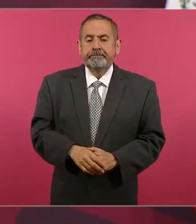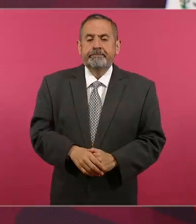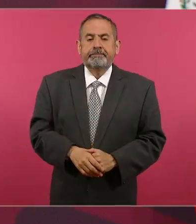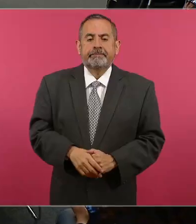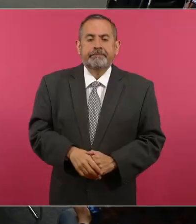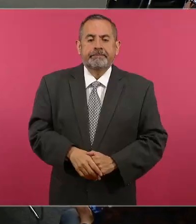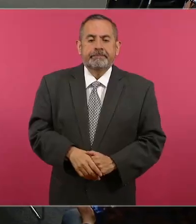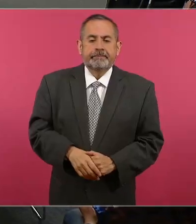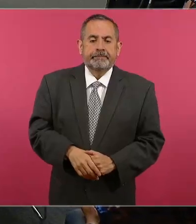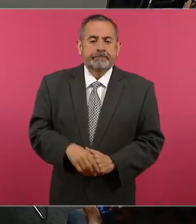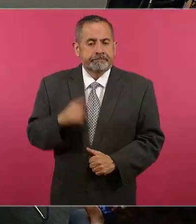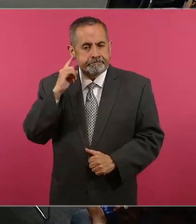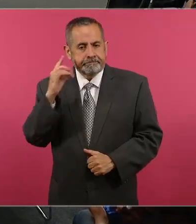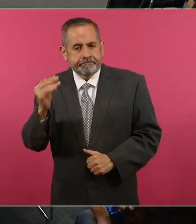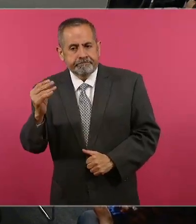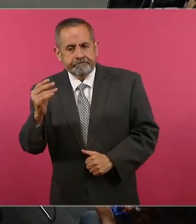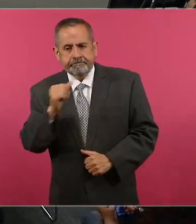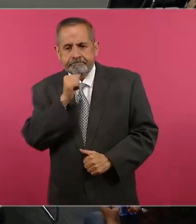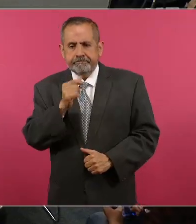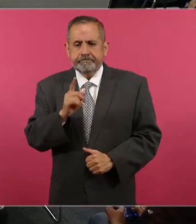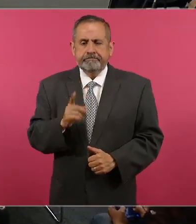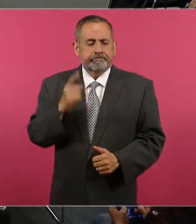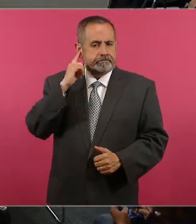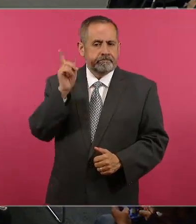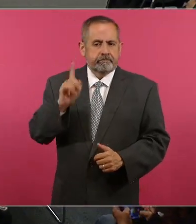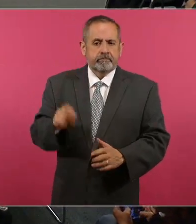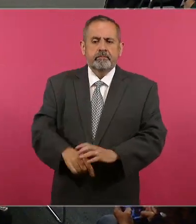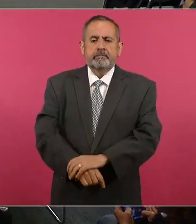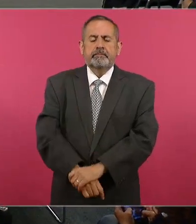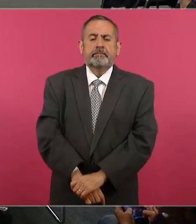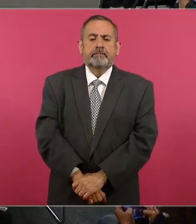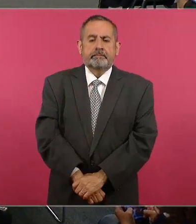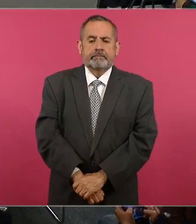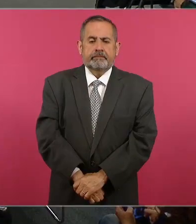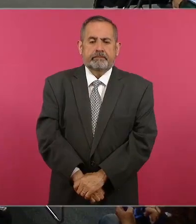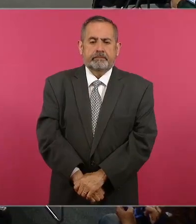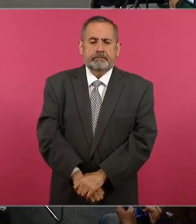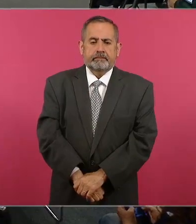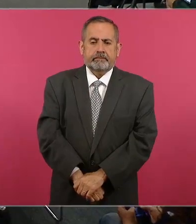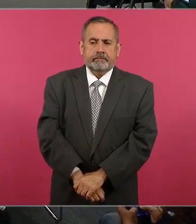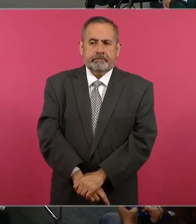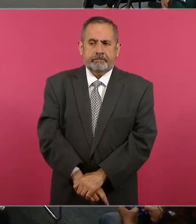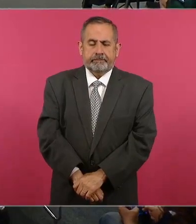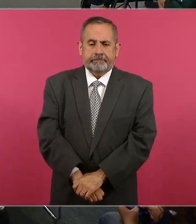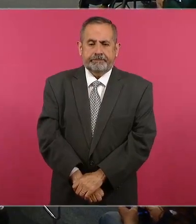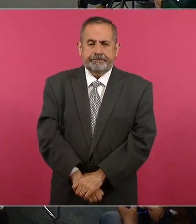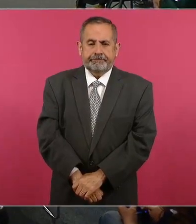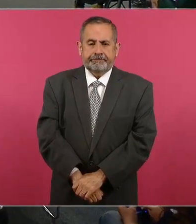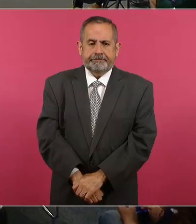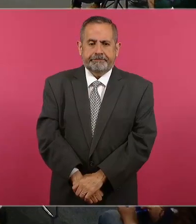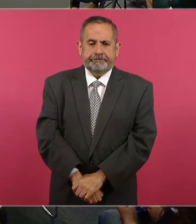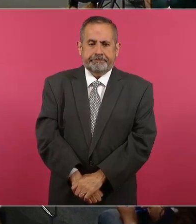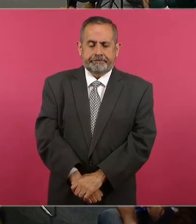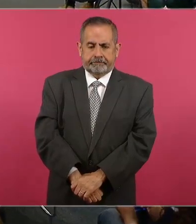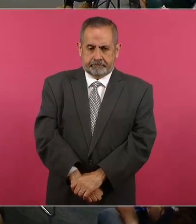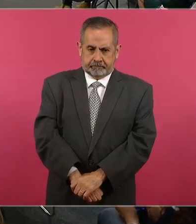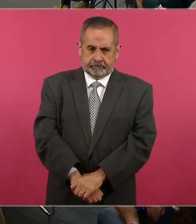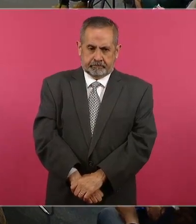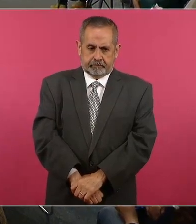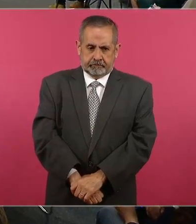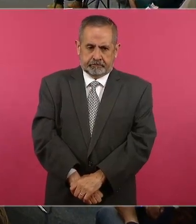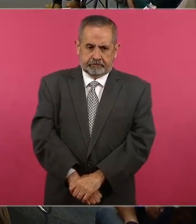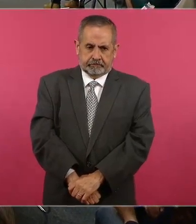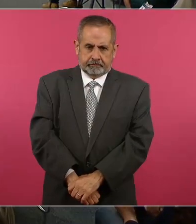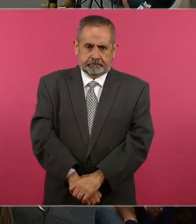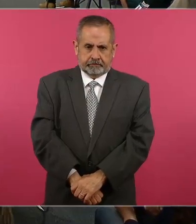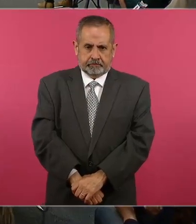Recorrido que va a hacer usted en el Tren Maya de Chetumal a Mérida, había comentado que pues lo íbamos a poder acompañar. ¿Siempre no